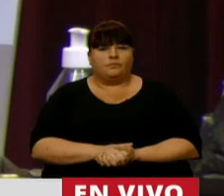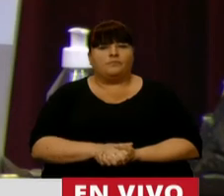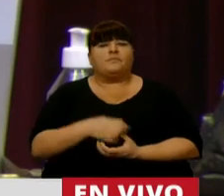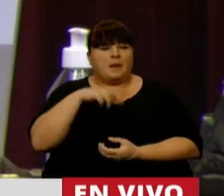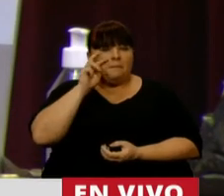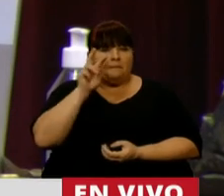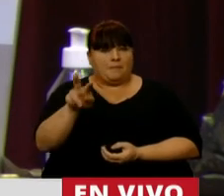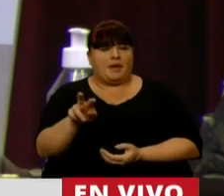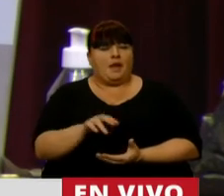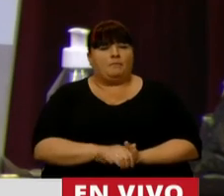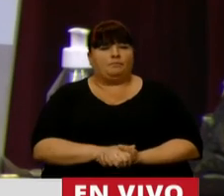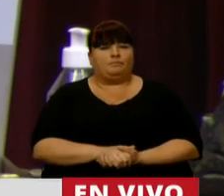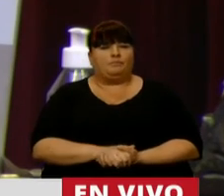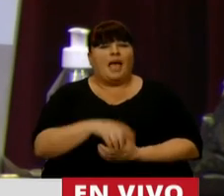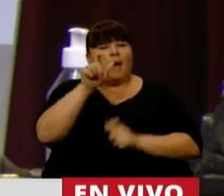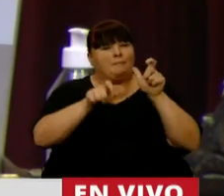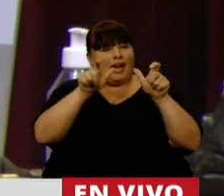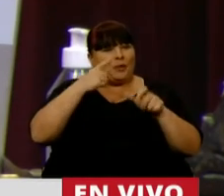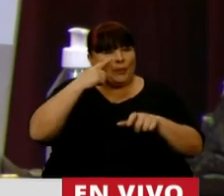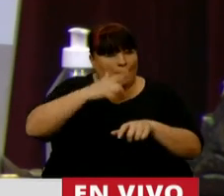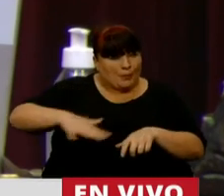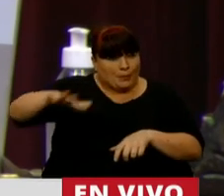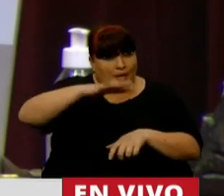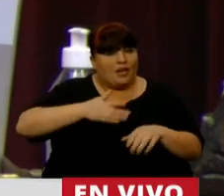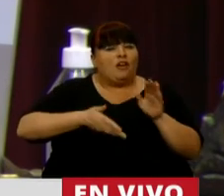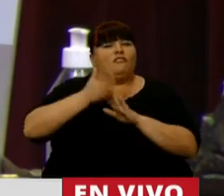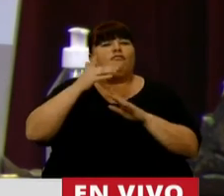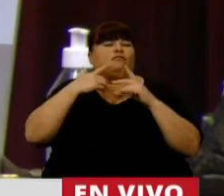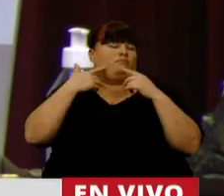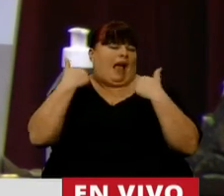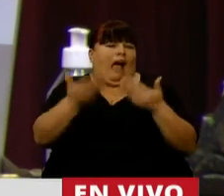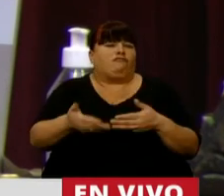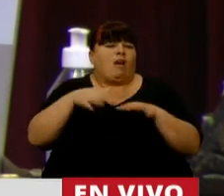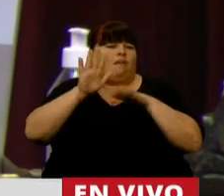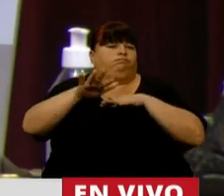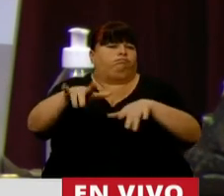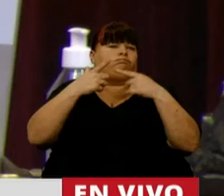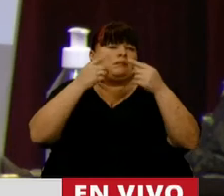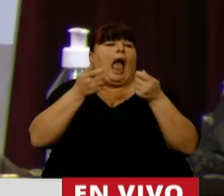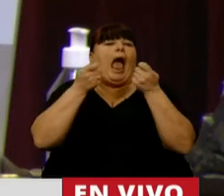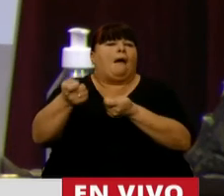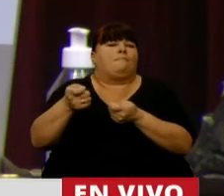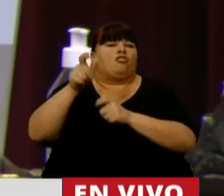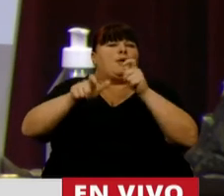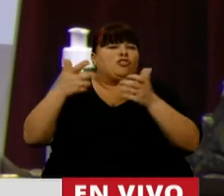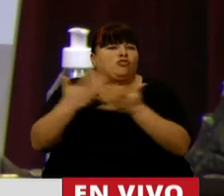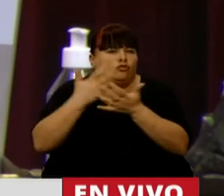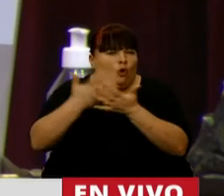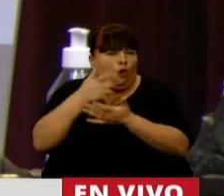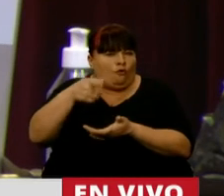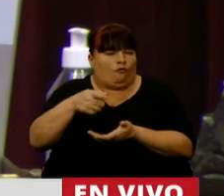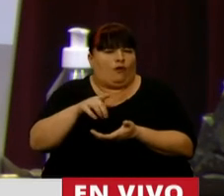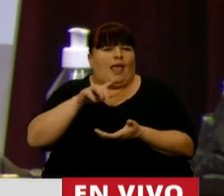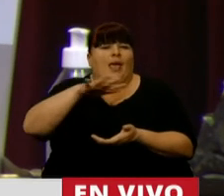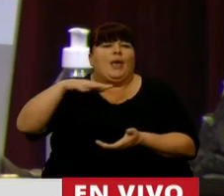Quiero que vean. Estos vecinos salieron a manifestarse para apoyar a los vecinos que estaban padeciendo estas